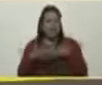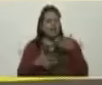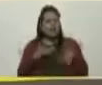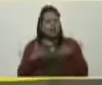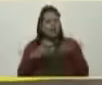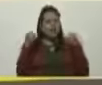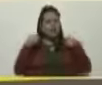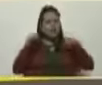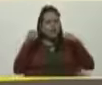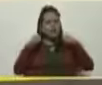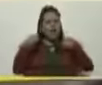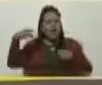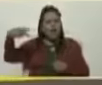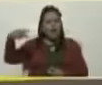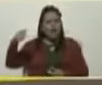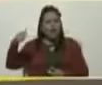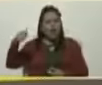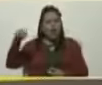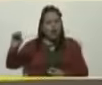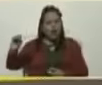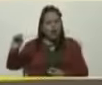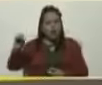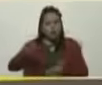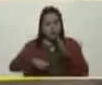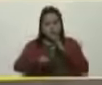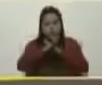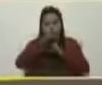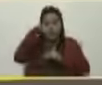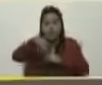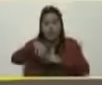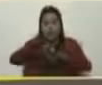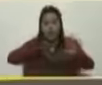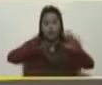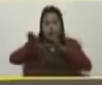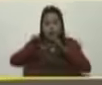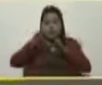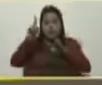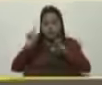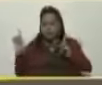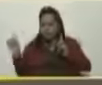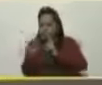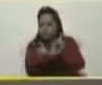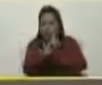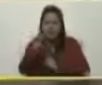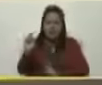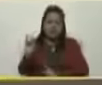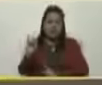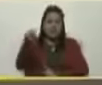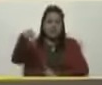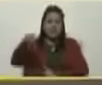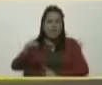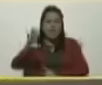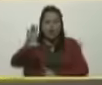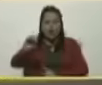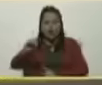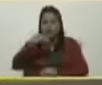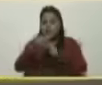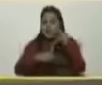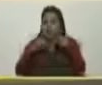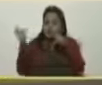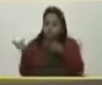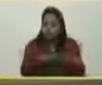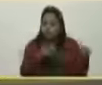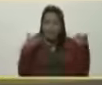en el PAO, estuvo y llegó al estado Cojedes, pasó por Tinaco. Y lo recibieron con mucha alegría